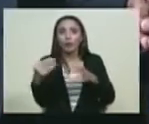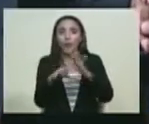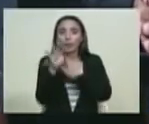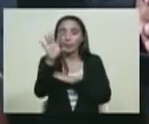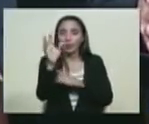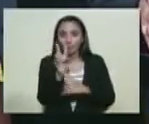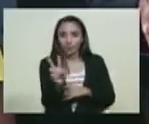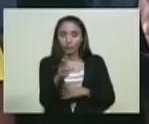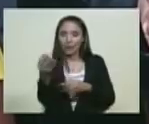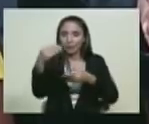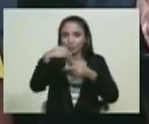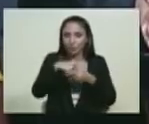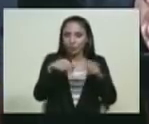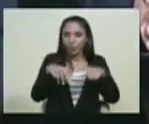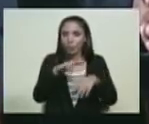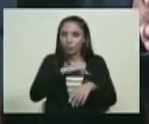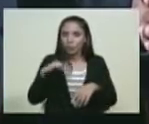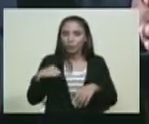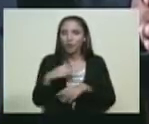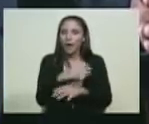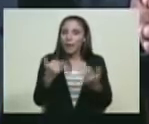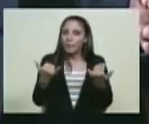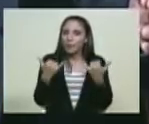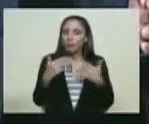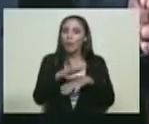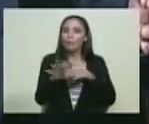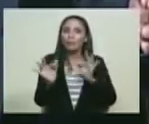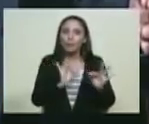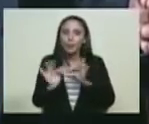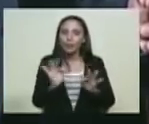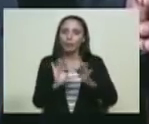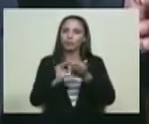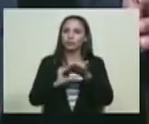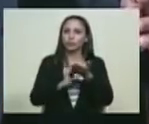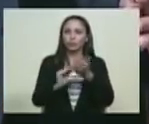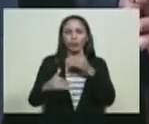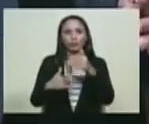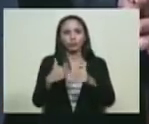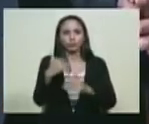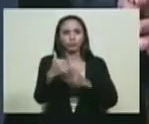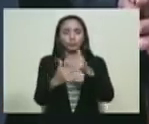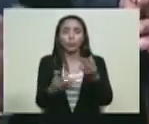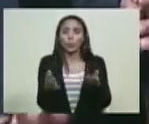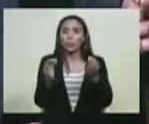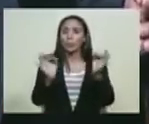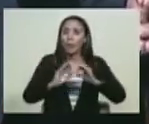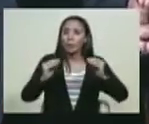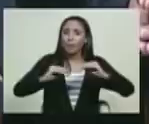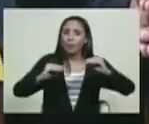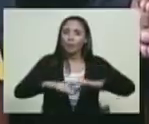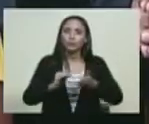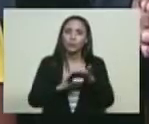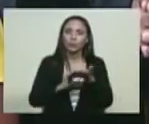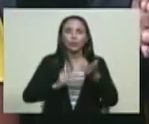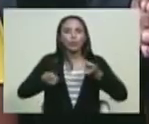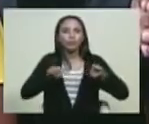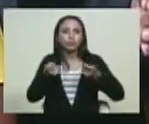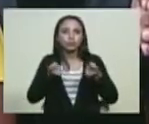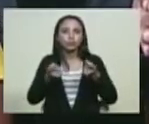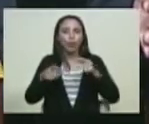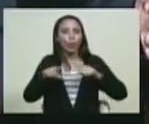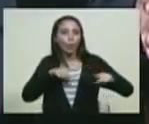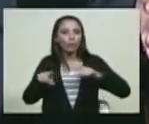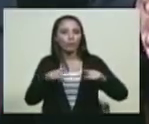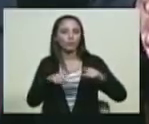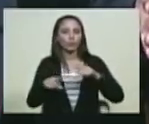el Estado venezolano está preparado y va a estar aún más preparado y coordinado a partir de estas acciones que nos ha